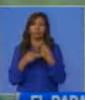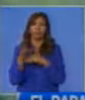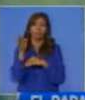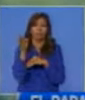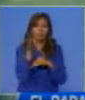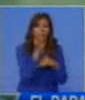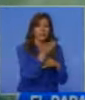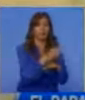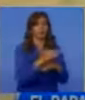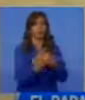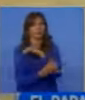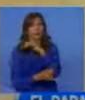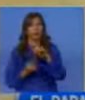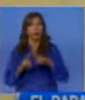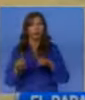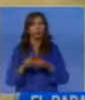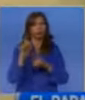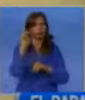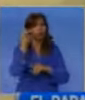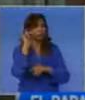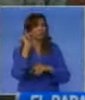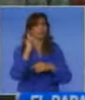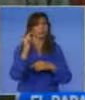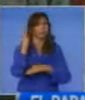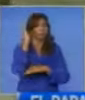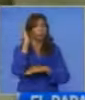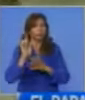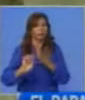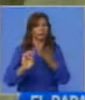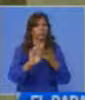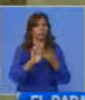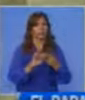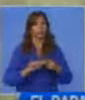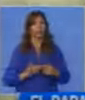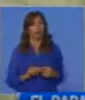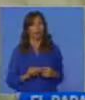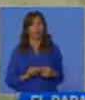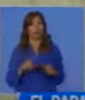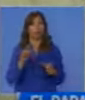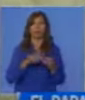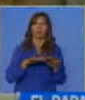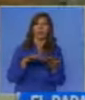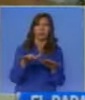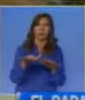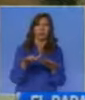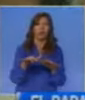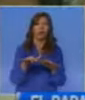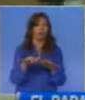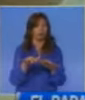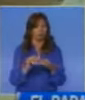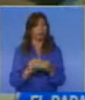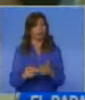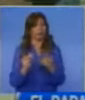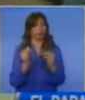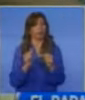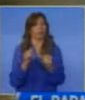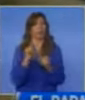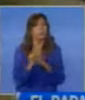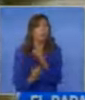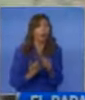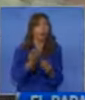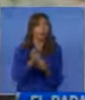del mundo y jerarca de la Iglesia Católica. Los récords identificaron su pontificado, el tercero más